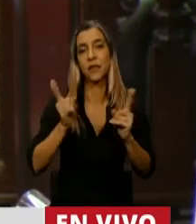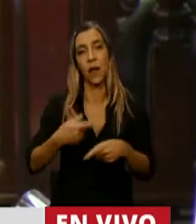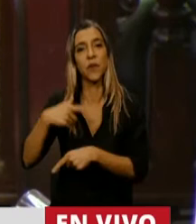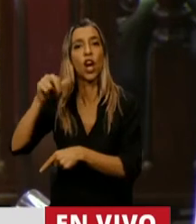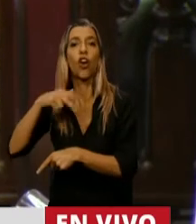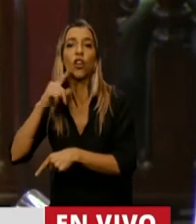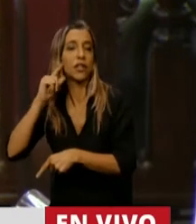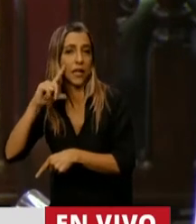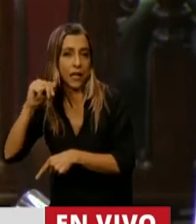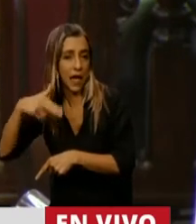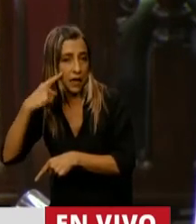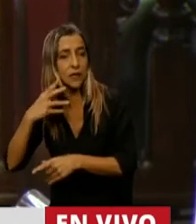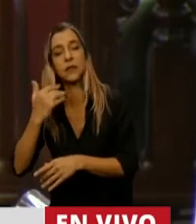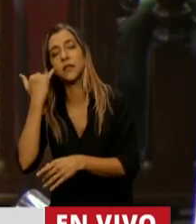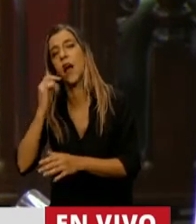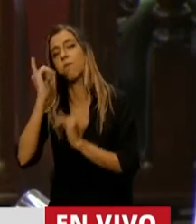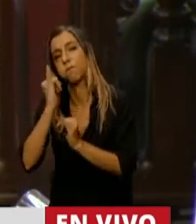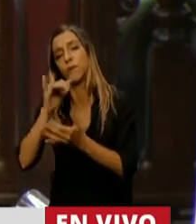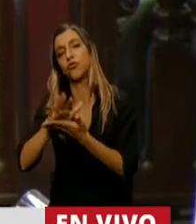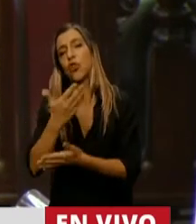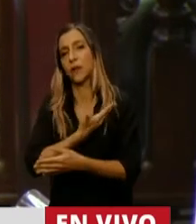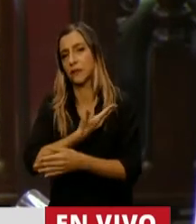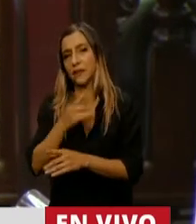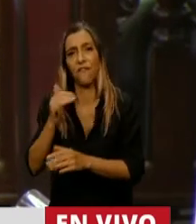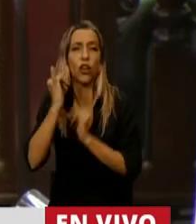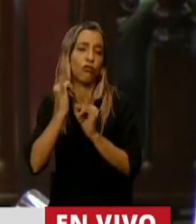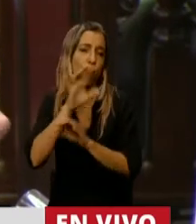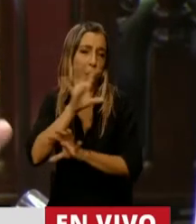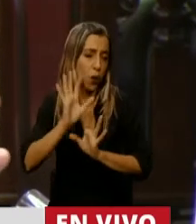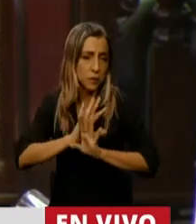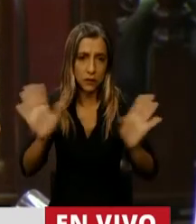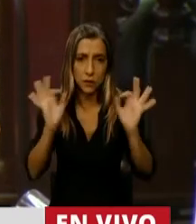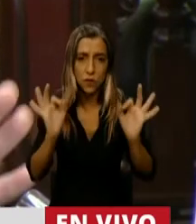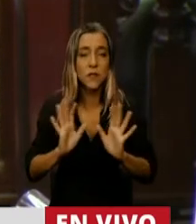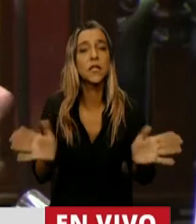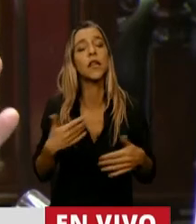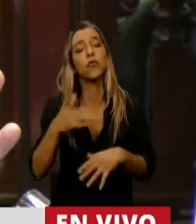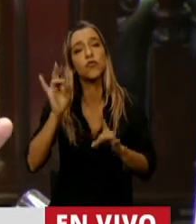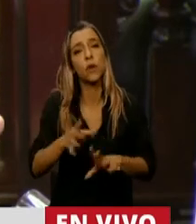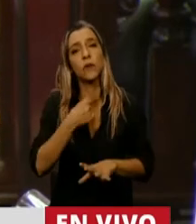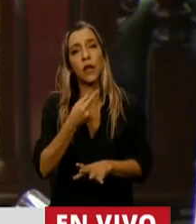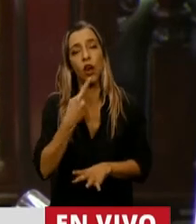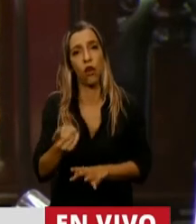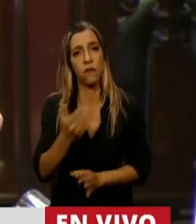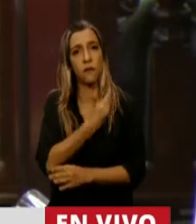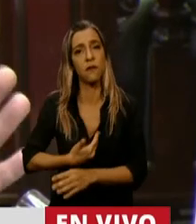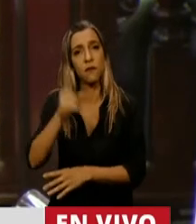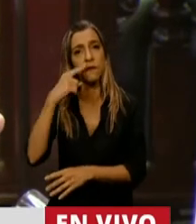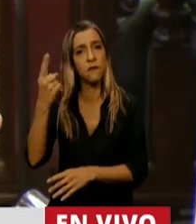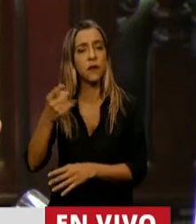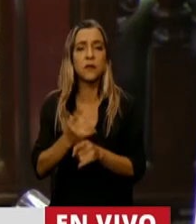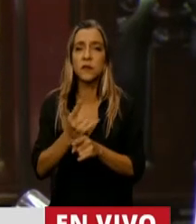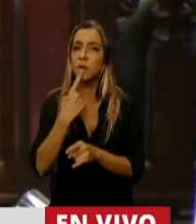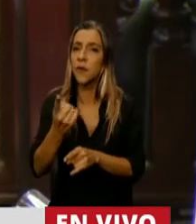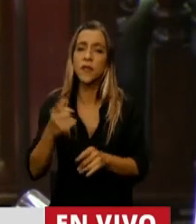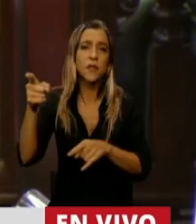mucho de Santa Fe, no nos queda tiempo para eso, solamente decir esto. El presidente nos dice permanentemente que él es un